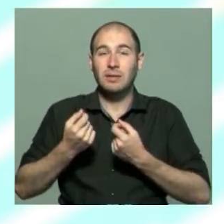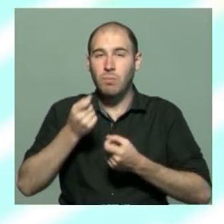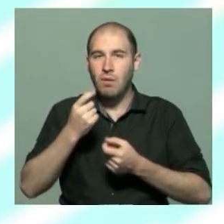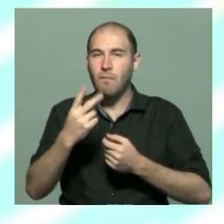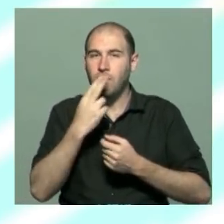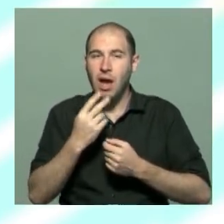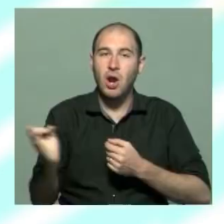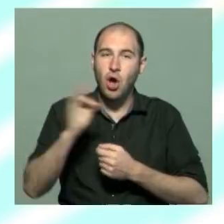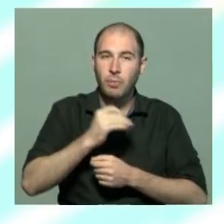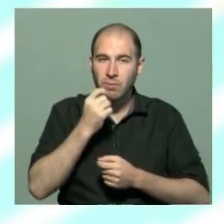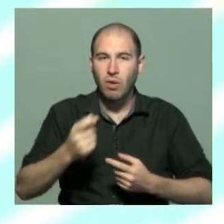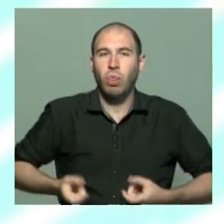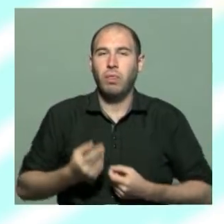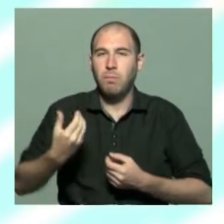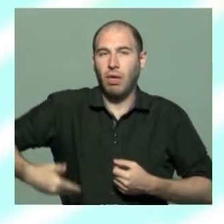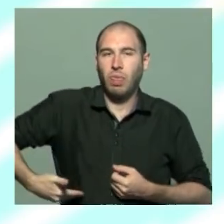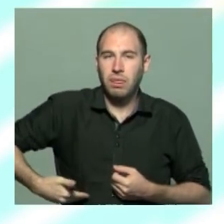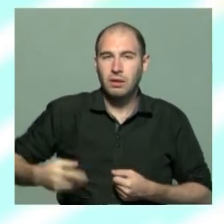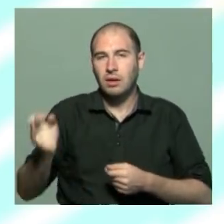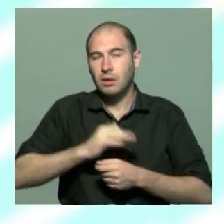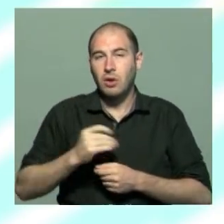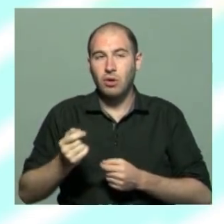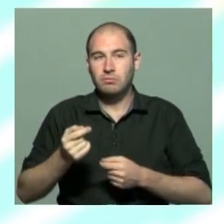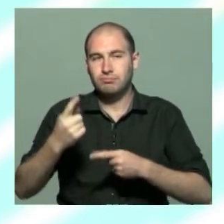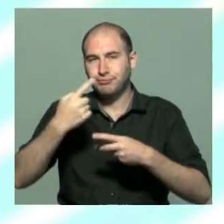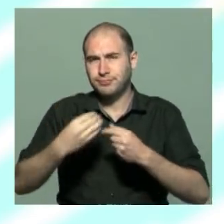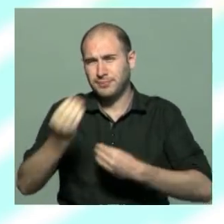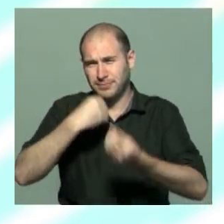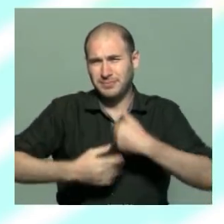fumar? ¿O si tenés cirrosis por tomar? ¿O si tenés obesidad por comer en